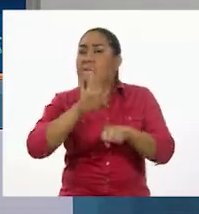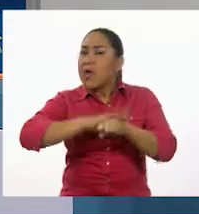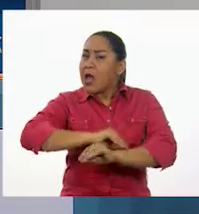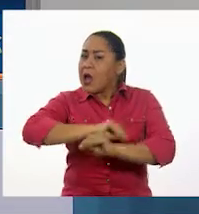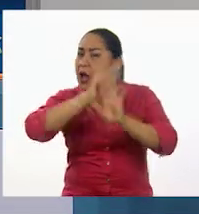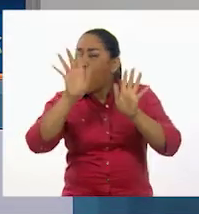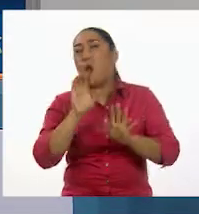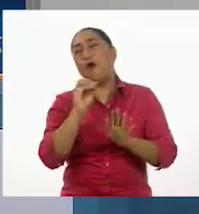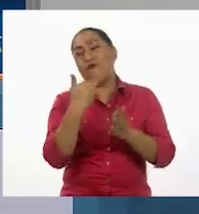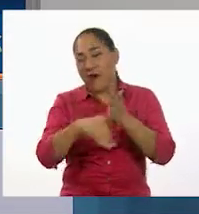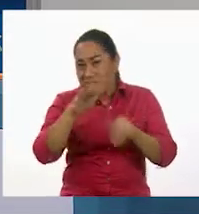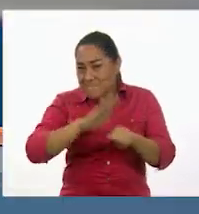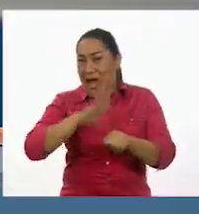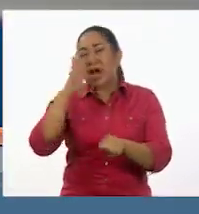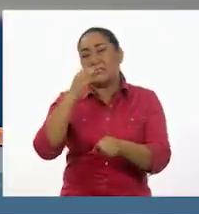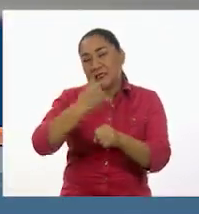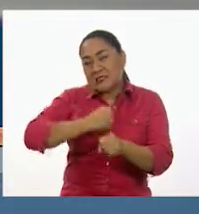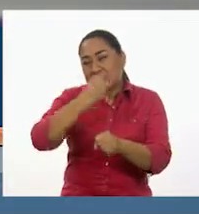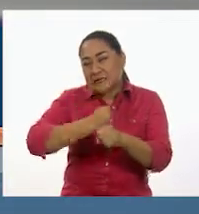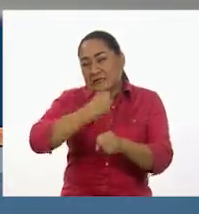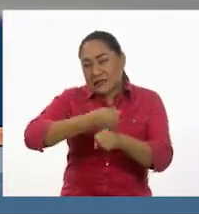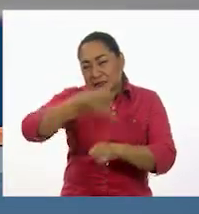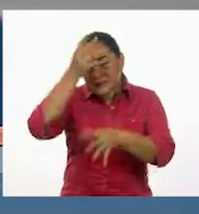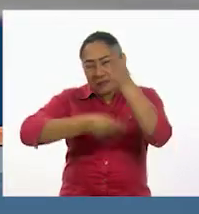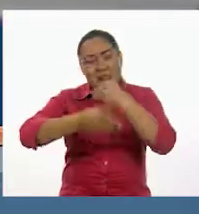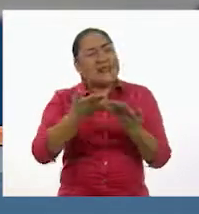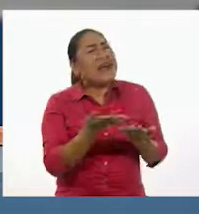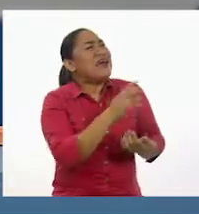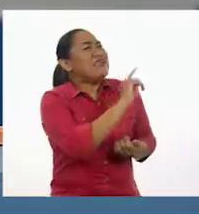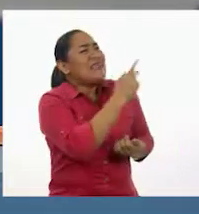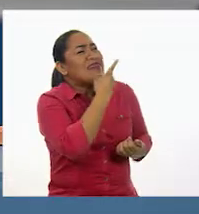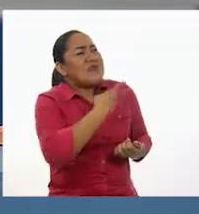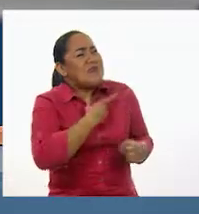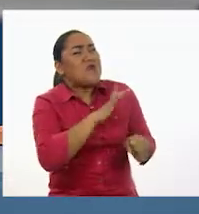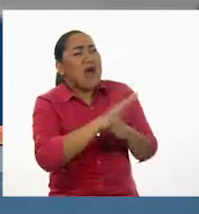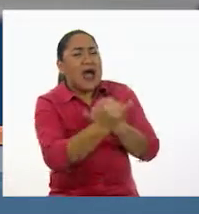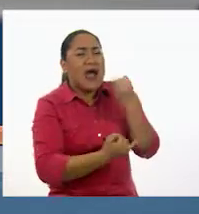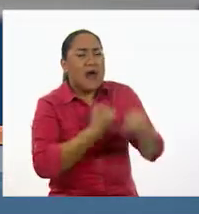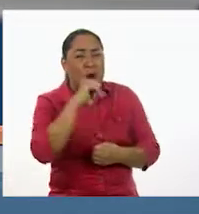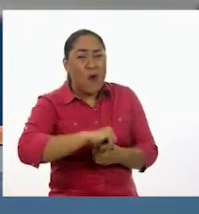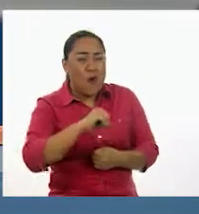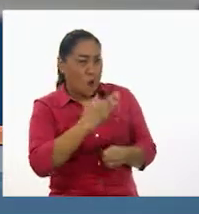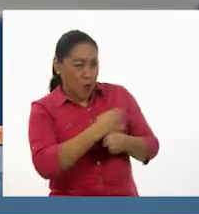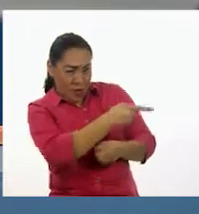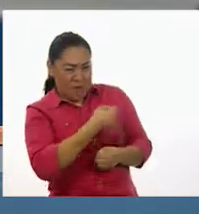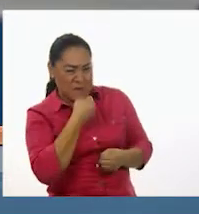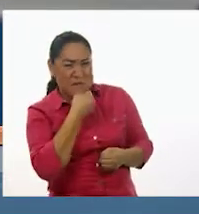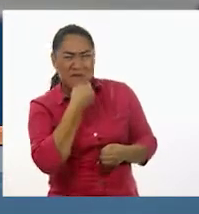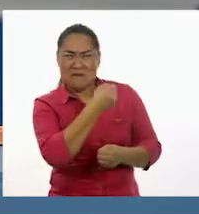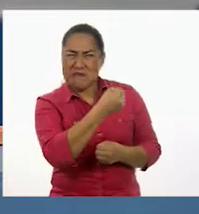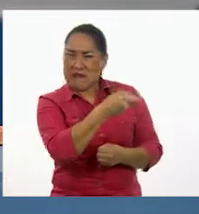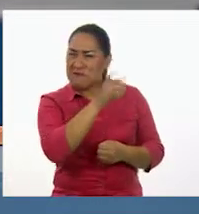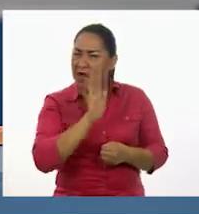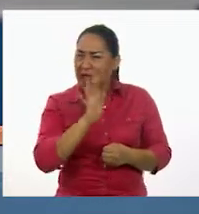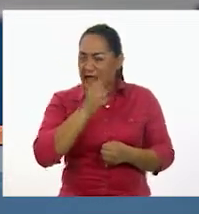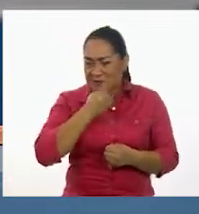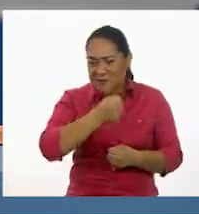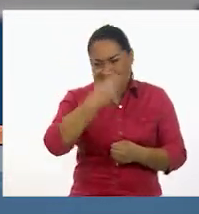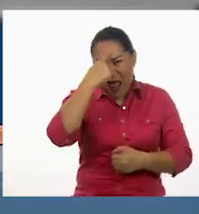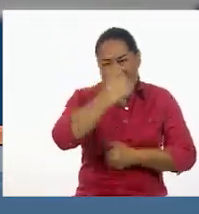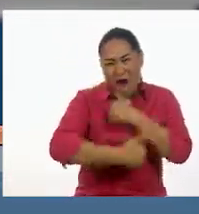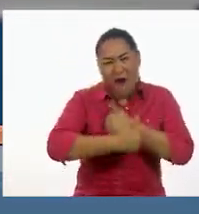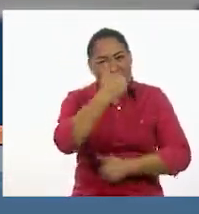los que necesitamos reforzar. Ay, pero ya díganos qué vamos a jugar, maestra, porque con ese micrófono parece un programa de concursos